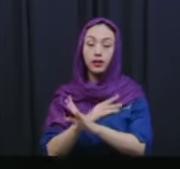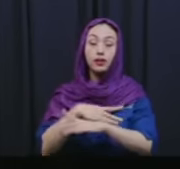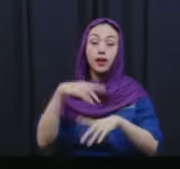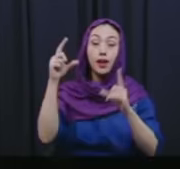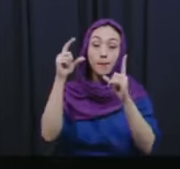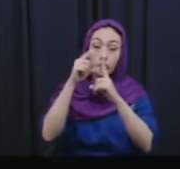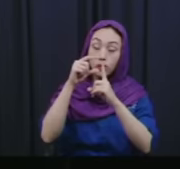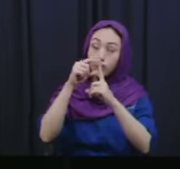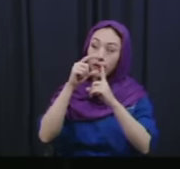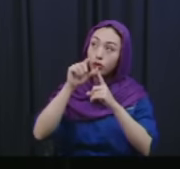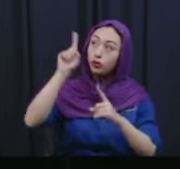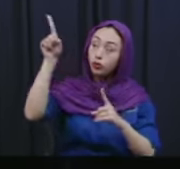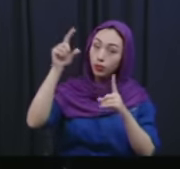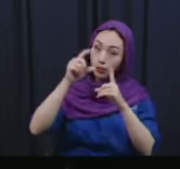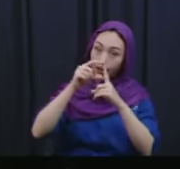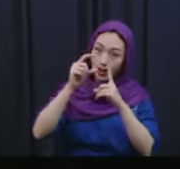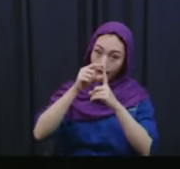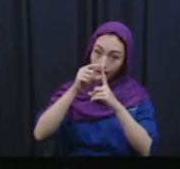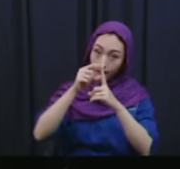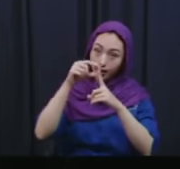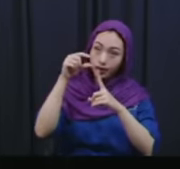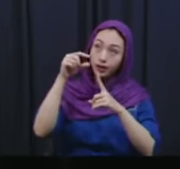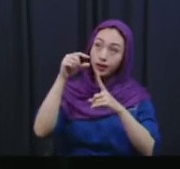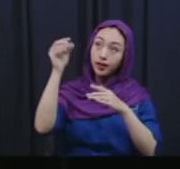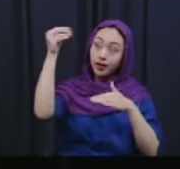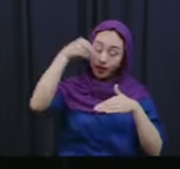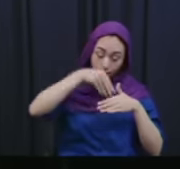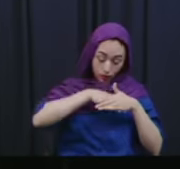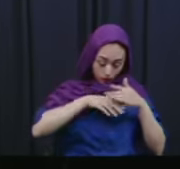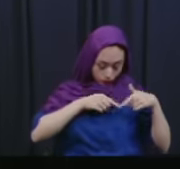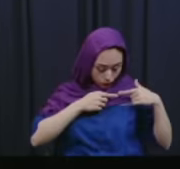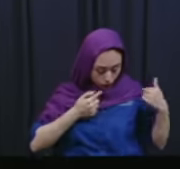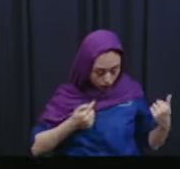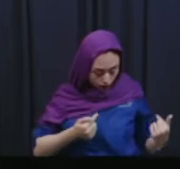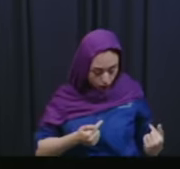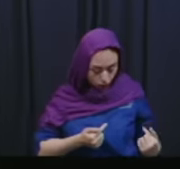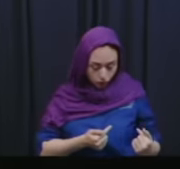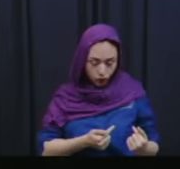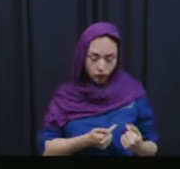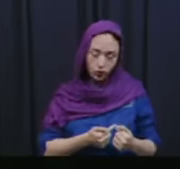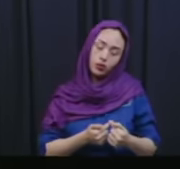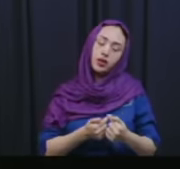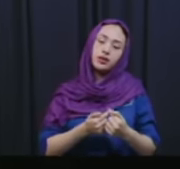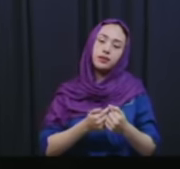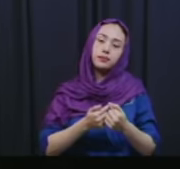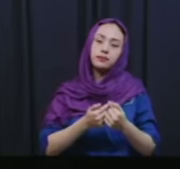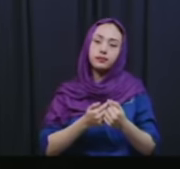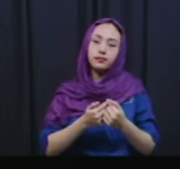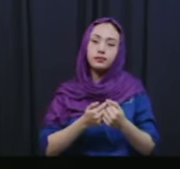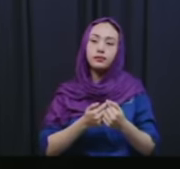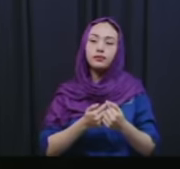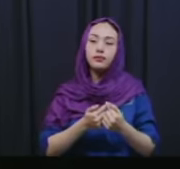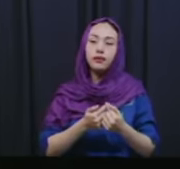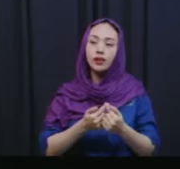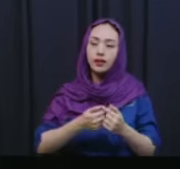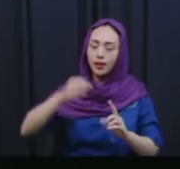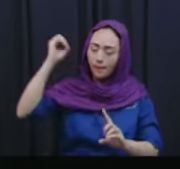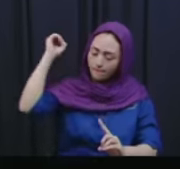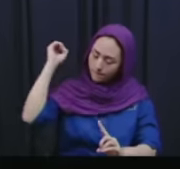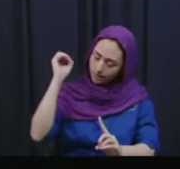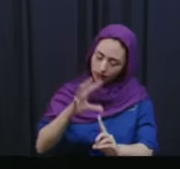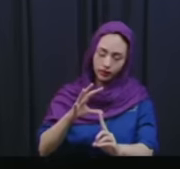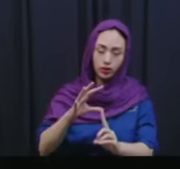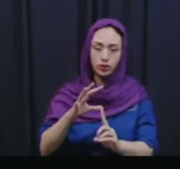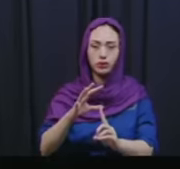nuestras vidas a nuestros corazones Bendito Dios se multiplique papito santo al cento por